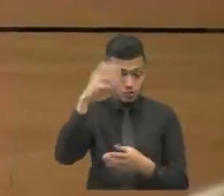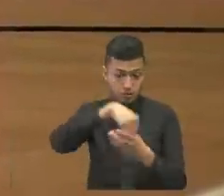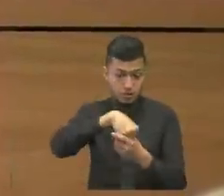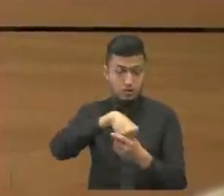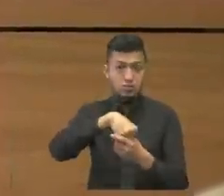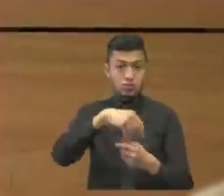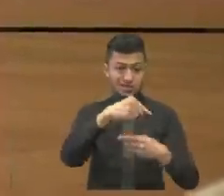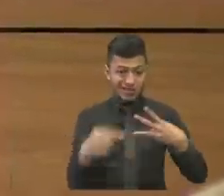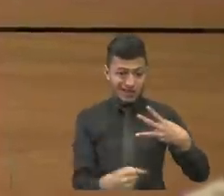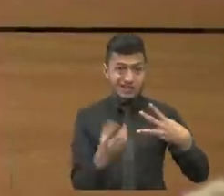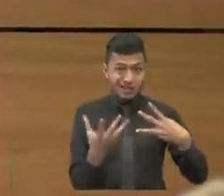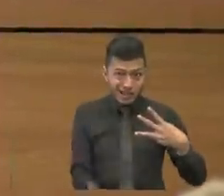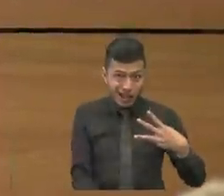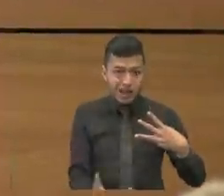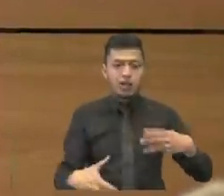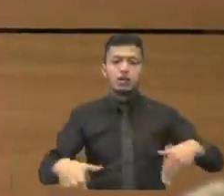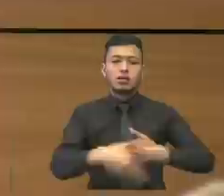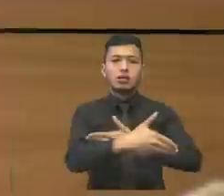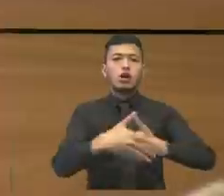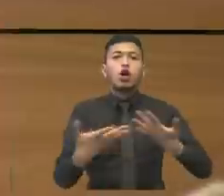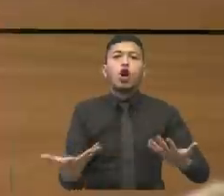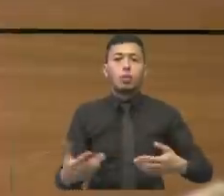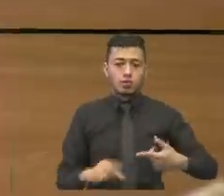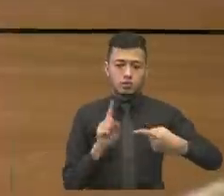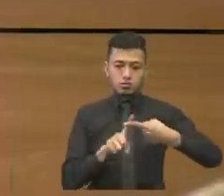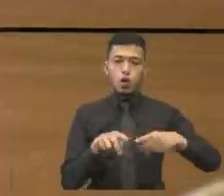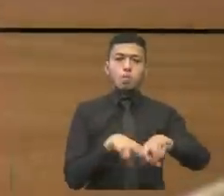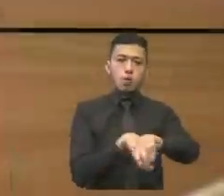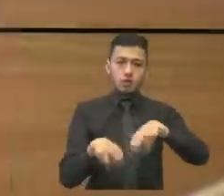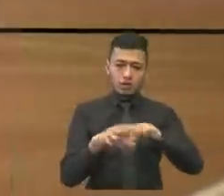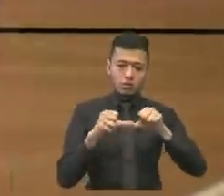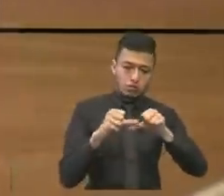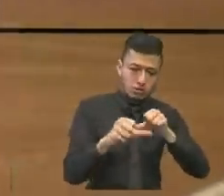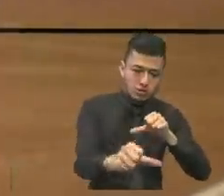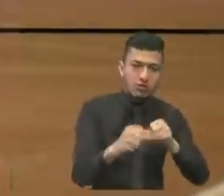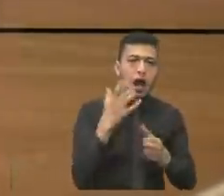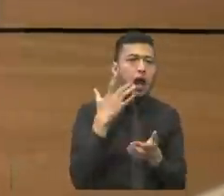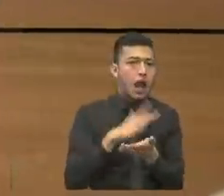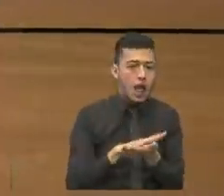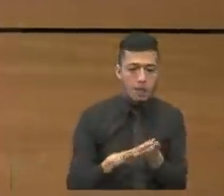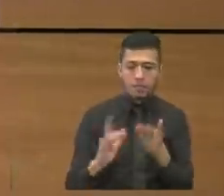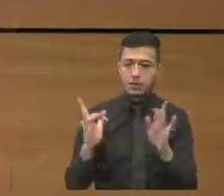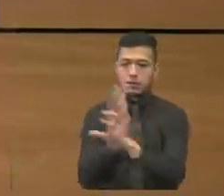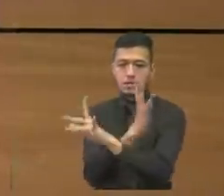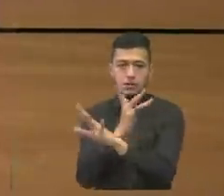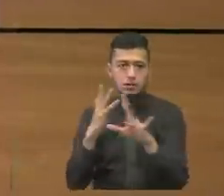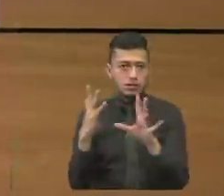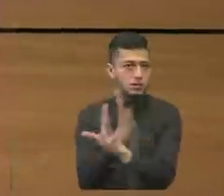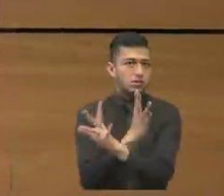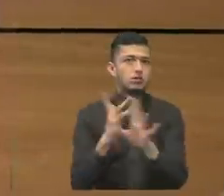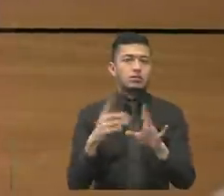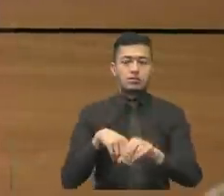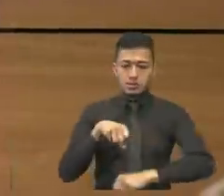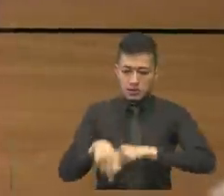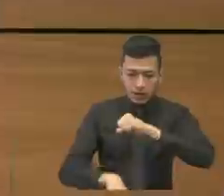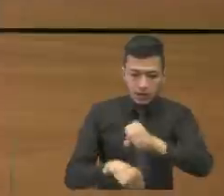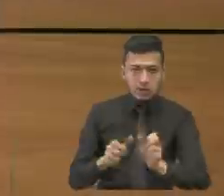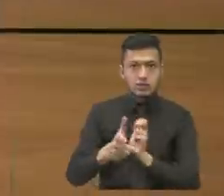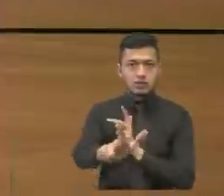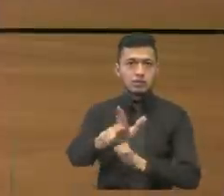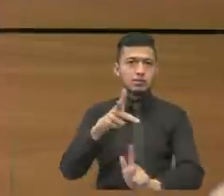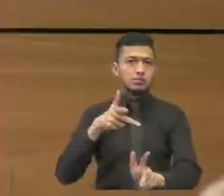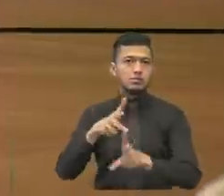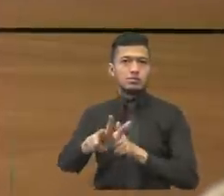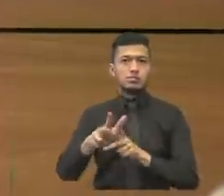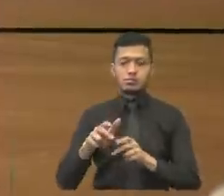corredor. Movilidad sostenible y limpia, que le dé mayor espacio a peatones, ciclistas y transporte público limpio.